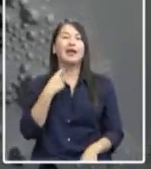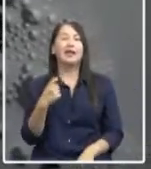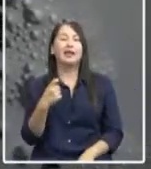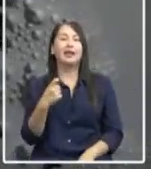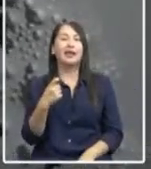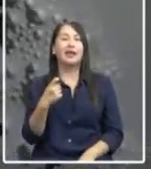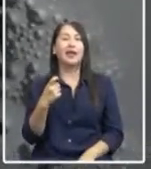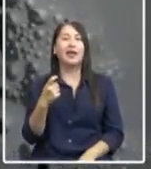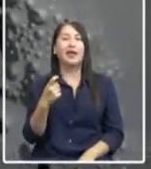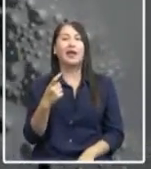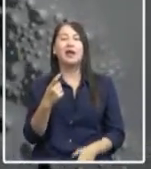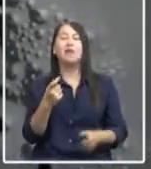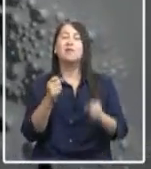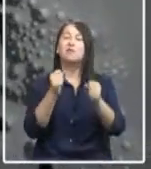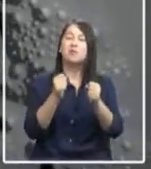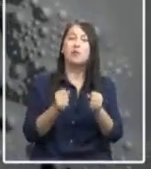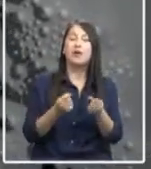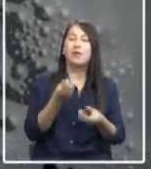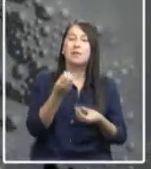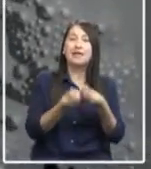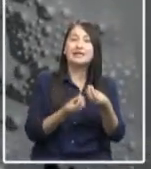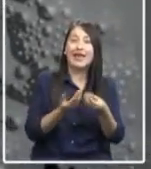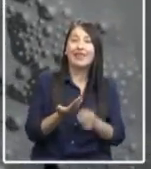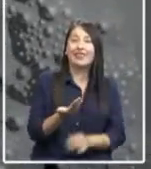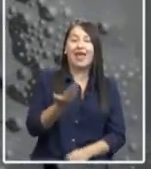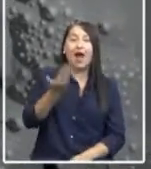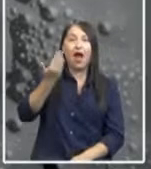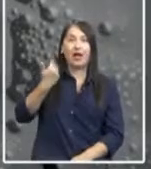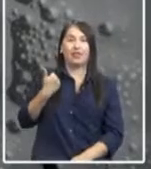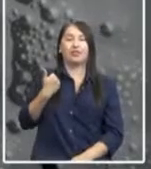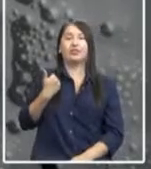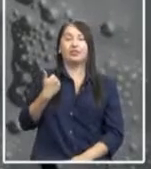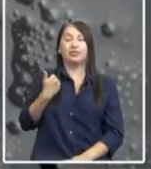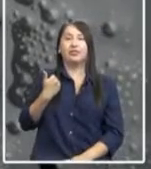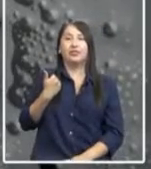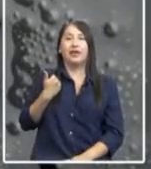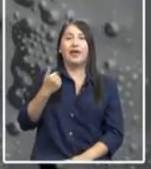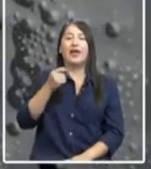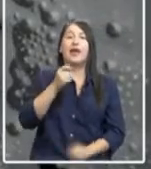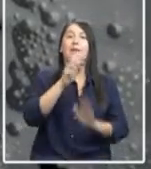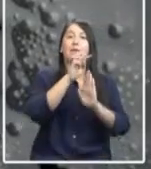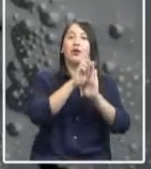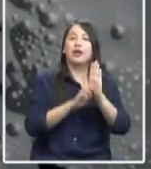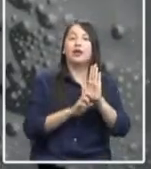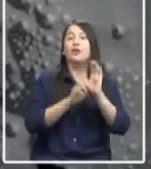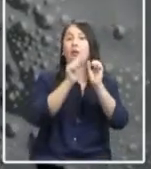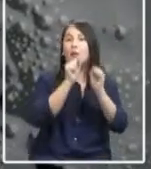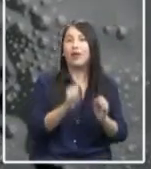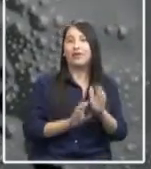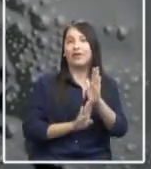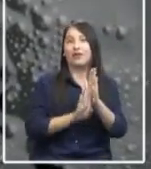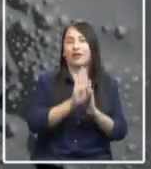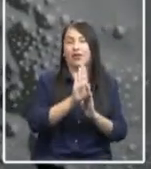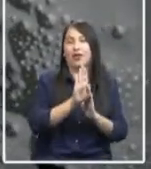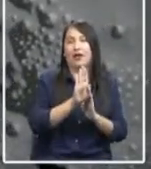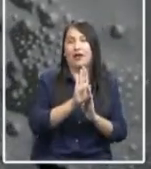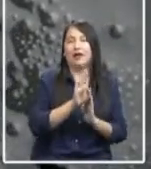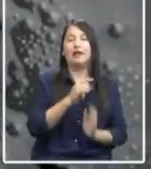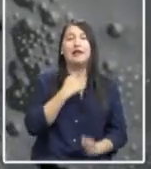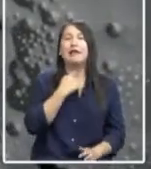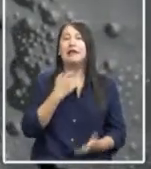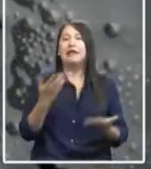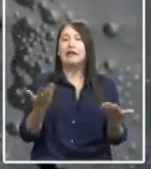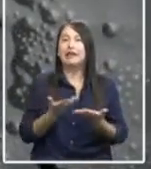pasado dependen los proyectos que ustedes quieren desarrollar y qué suposiciones